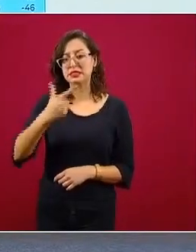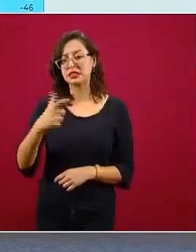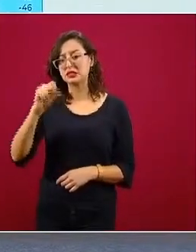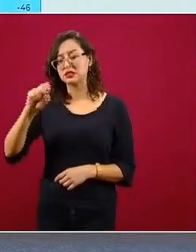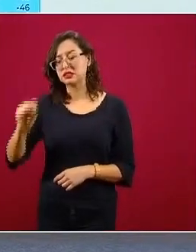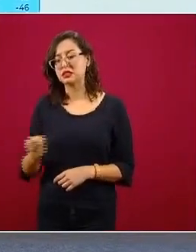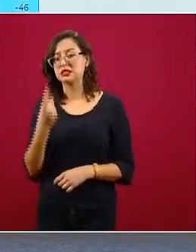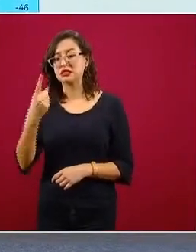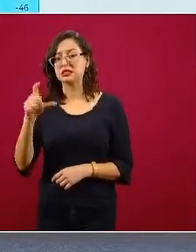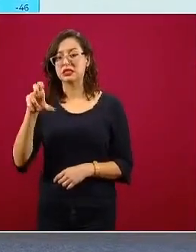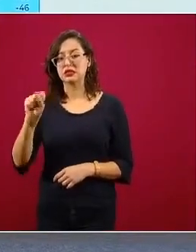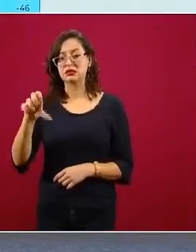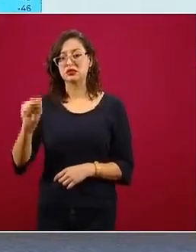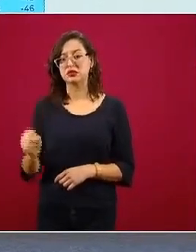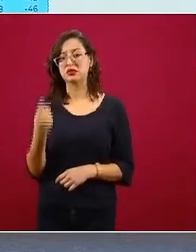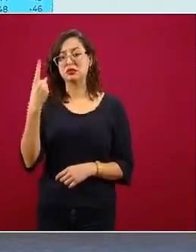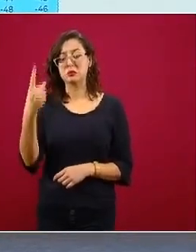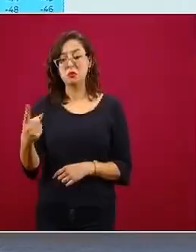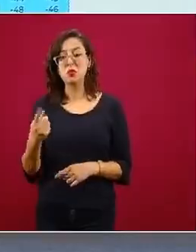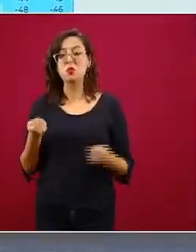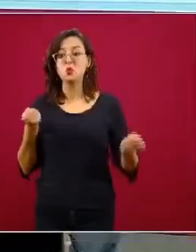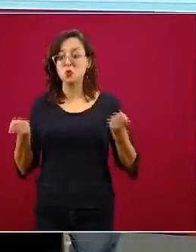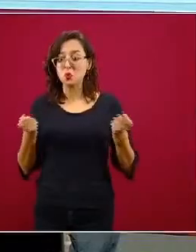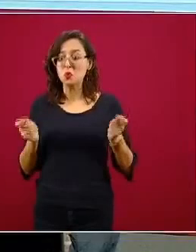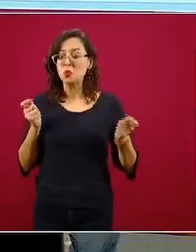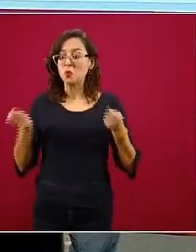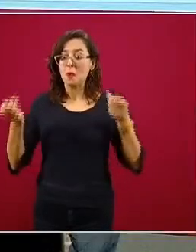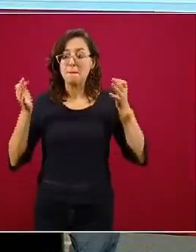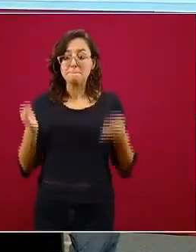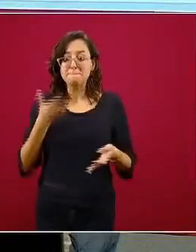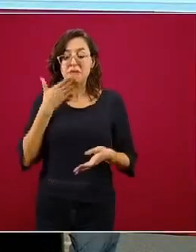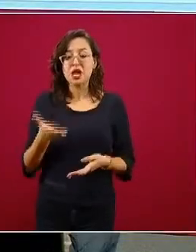67, 61, 60, 61 y regresa.